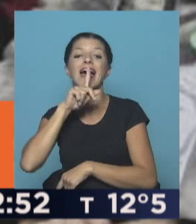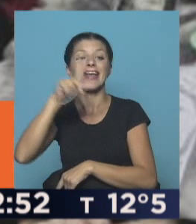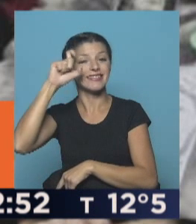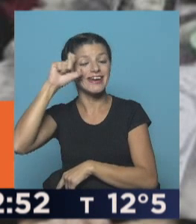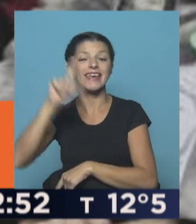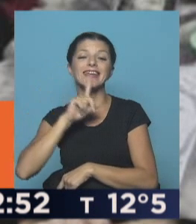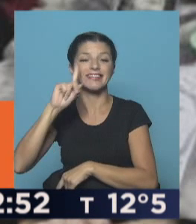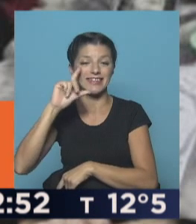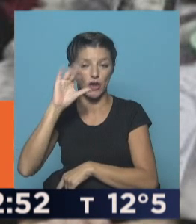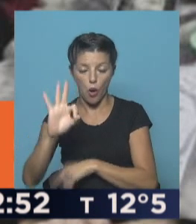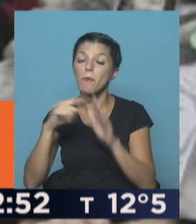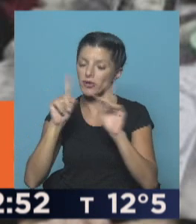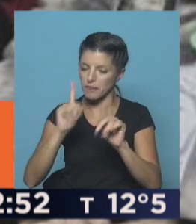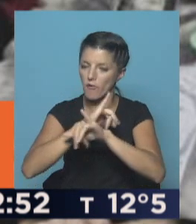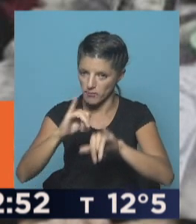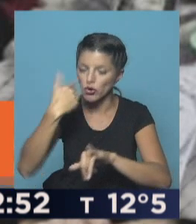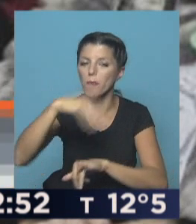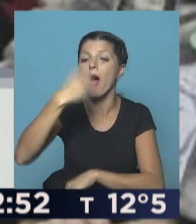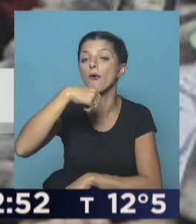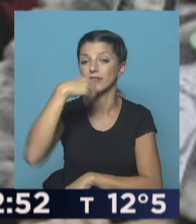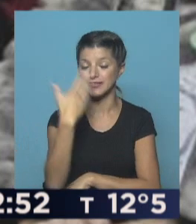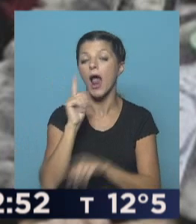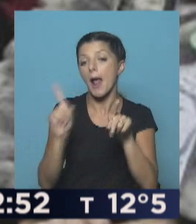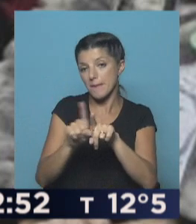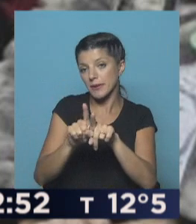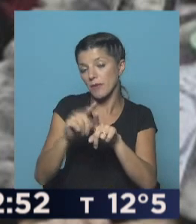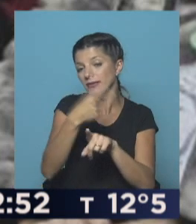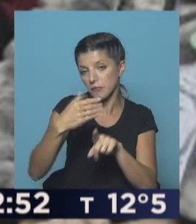Ramiro, toda la información y los detalles oficiales los brindarán luego desde Abuelas.